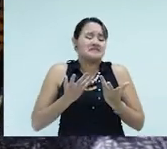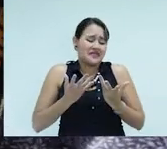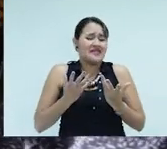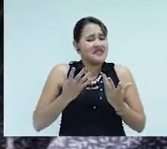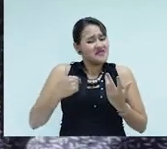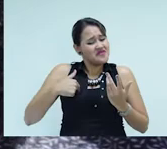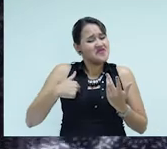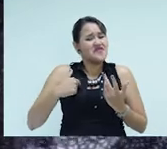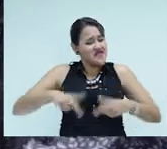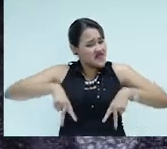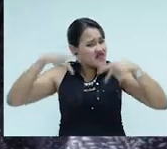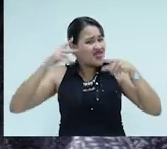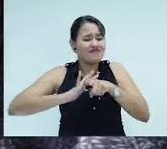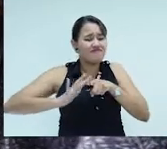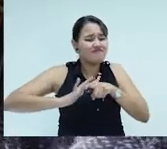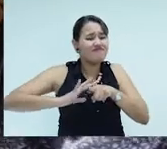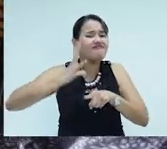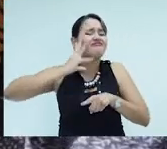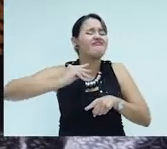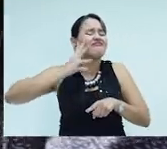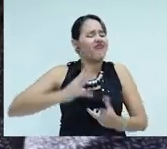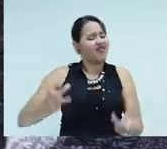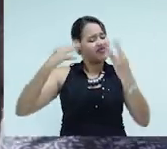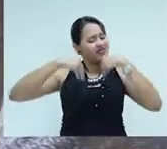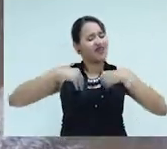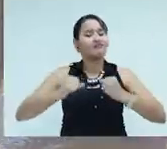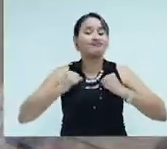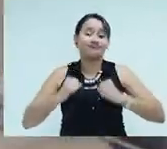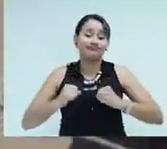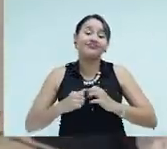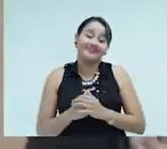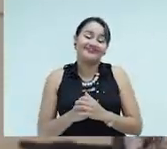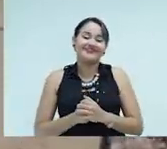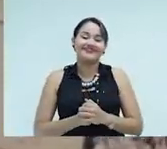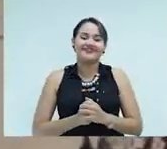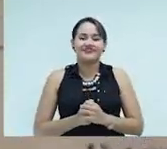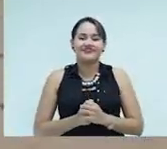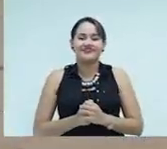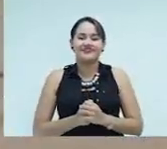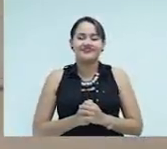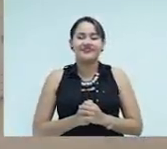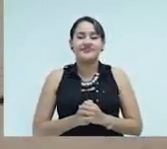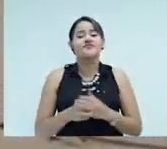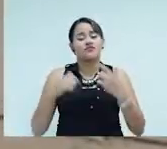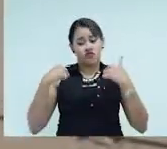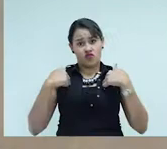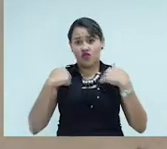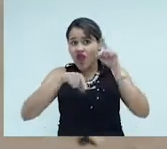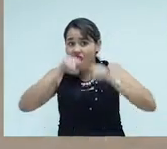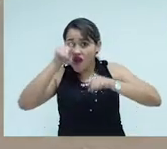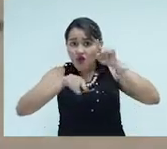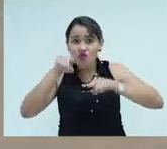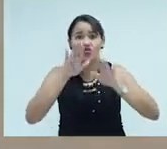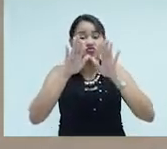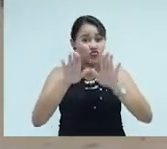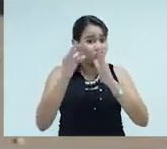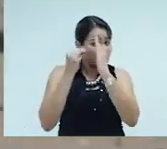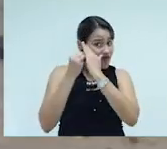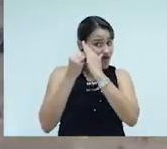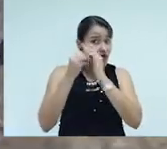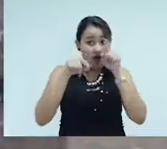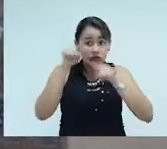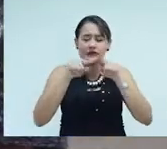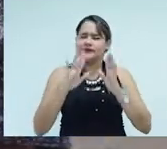es eso, ¿no? Un examen de todo lo que tú hayas vivido a través de tu vida y en tu carrera en los 5 años. Bueno, mi recomendación para